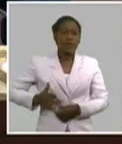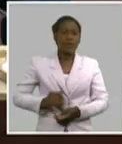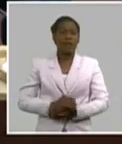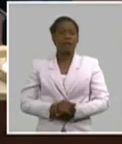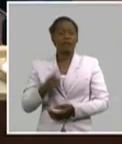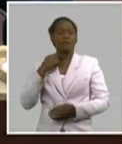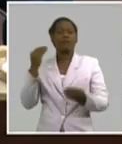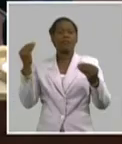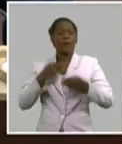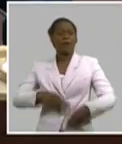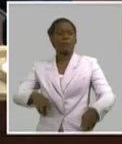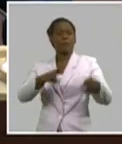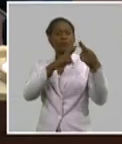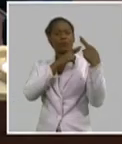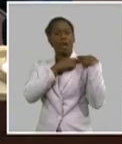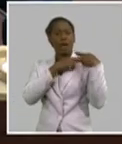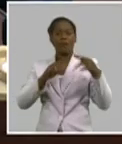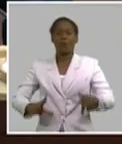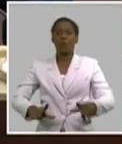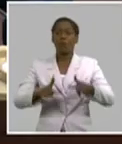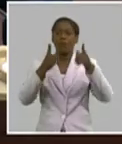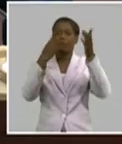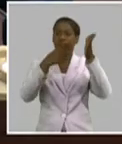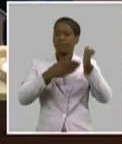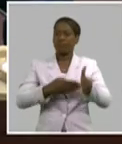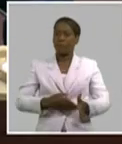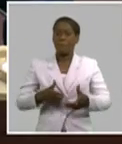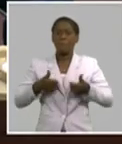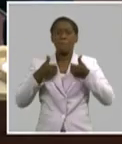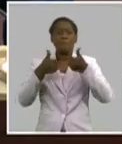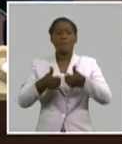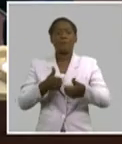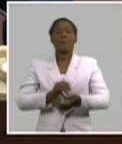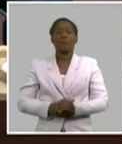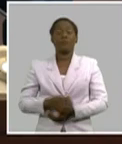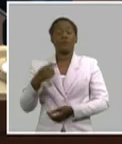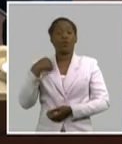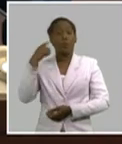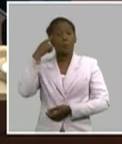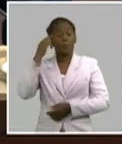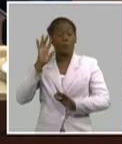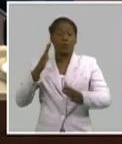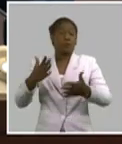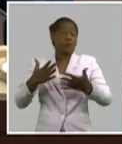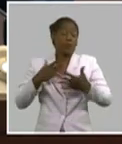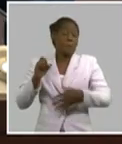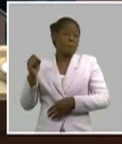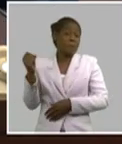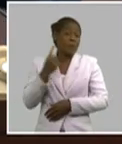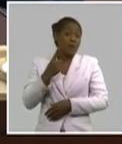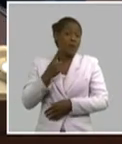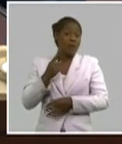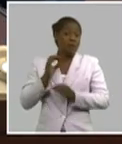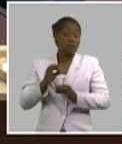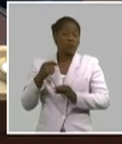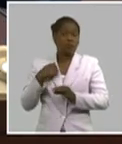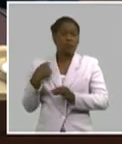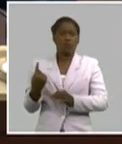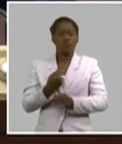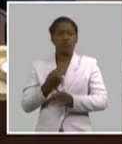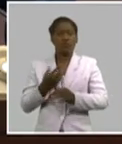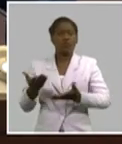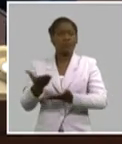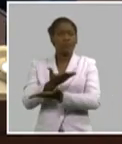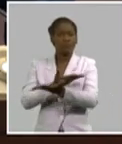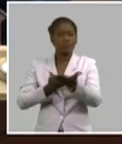Por lo tanto, yo creo que, sobre todo, lo primero nosotros tenemos que definir, que de hecho aquí en el debate, y